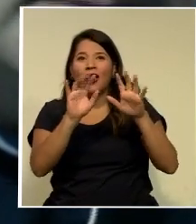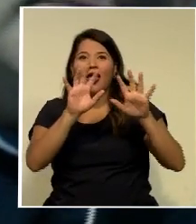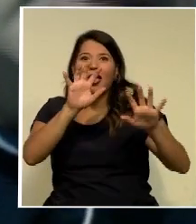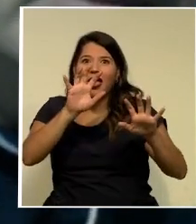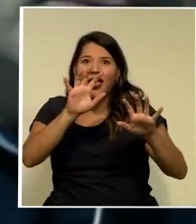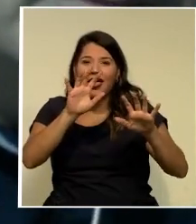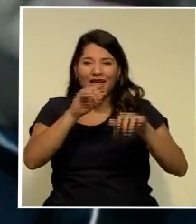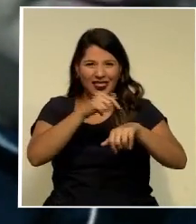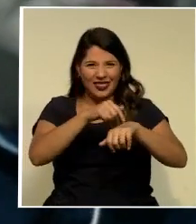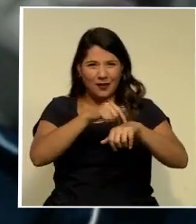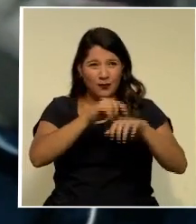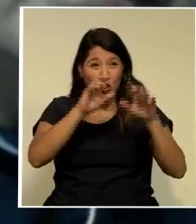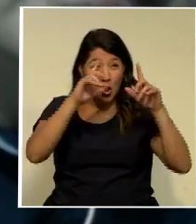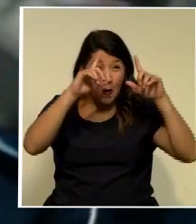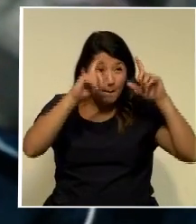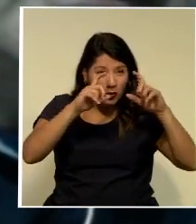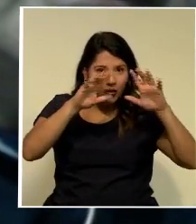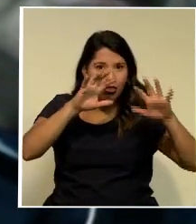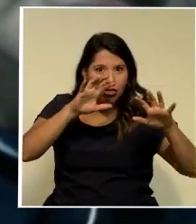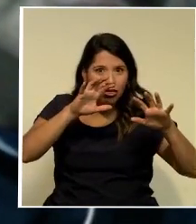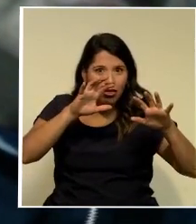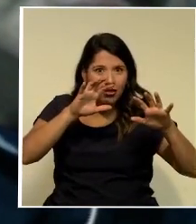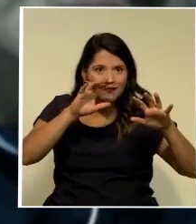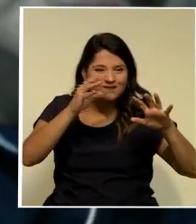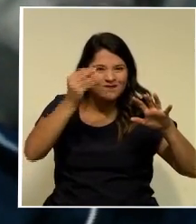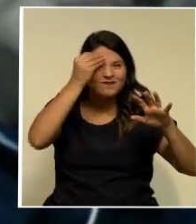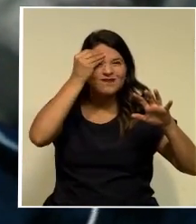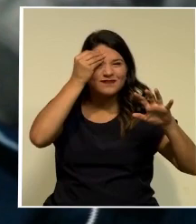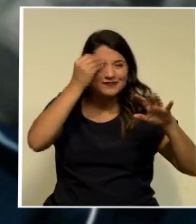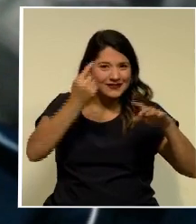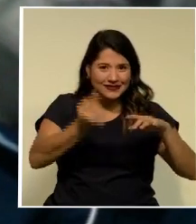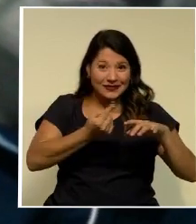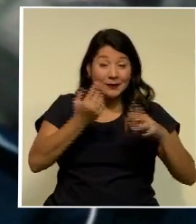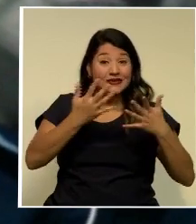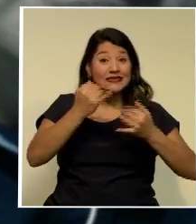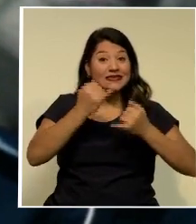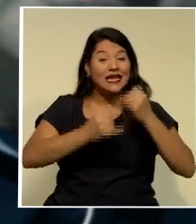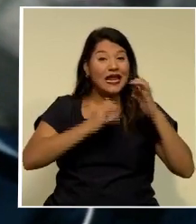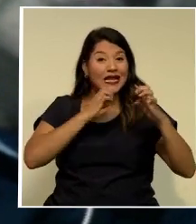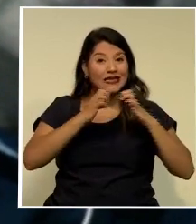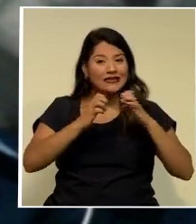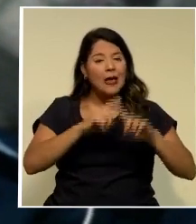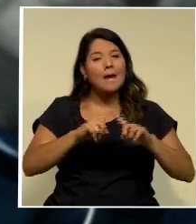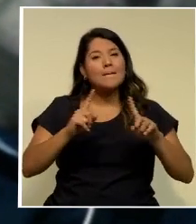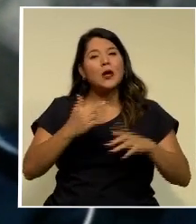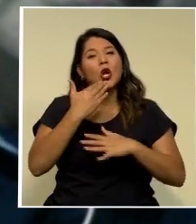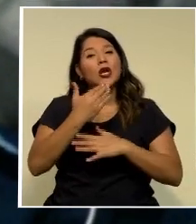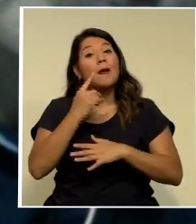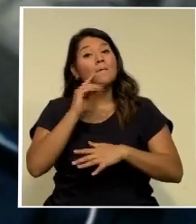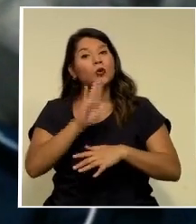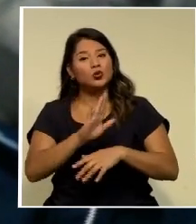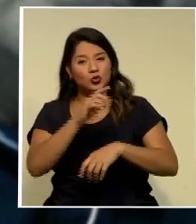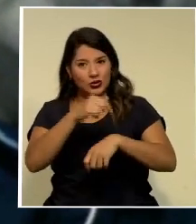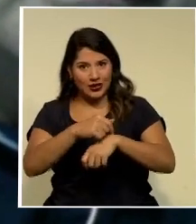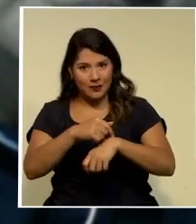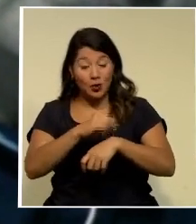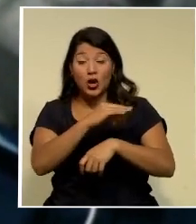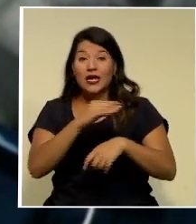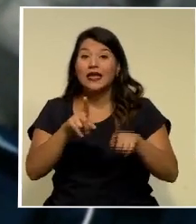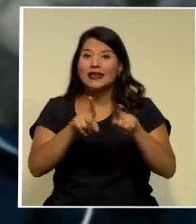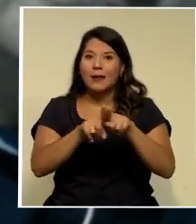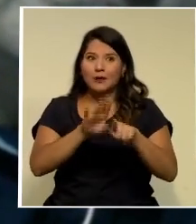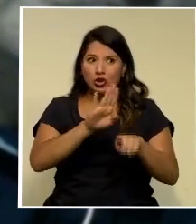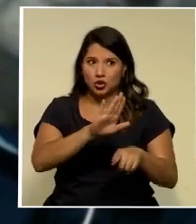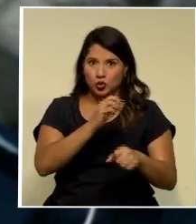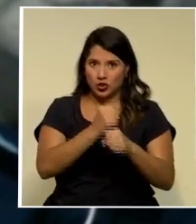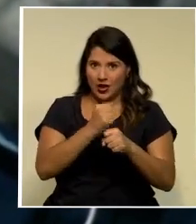¿verdad? Se nos fue la entrevista, pero agradecerte el tiempo que nos dedicaste y sobre todo tu